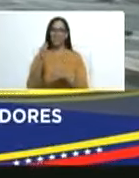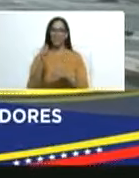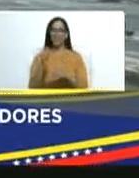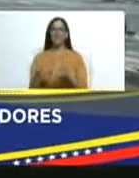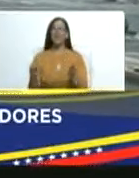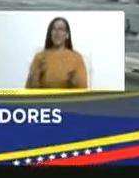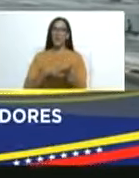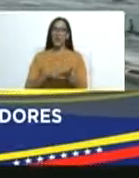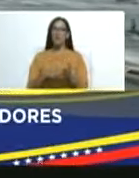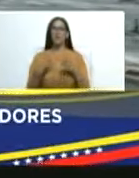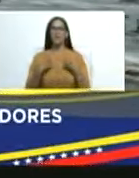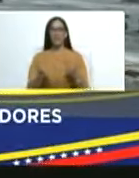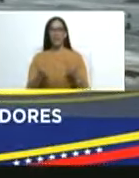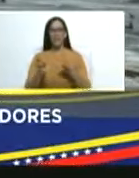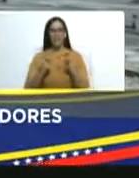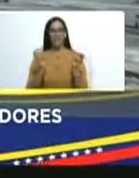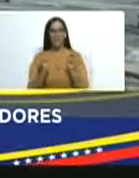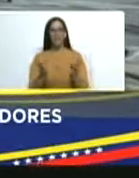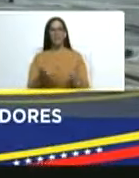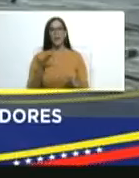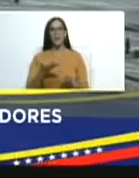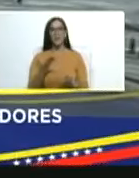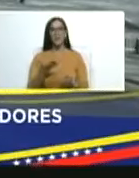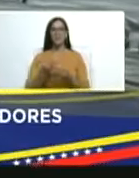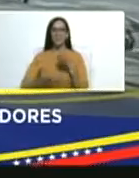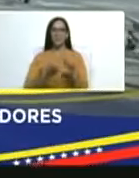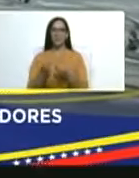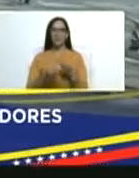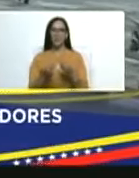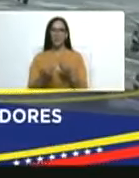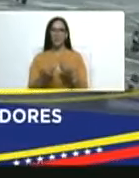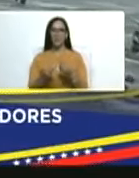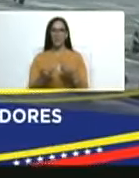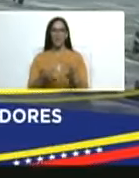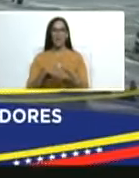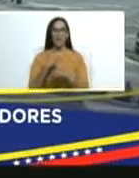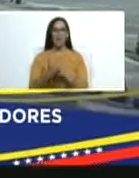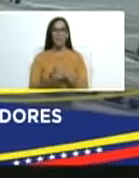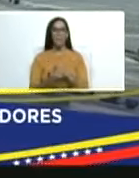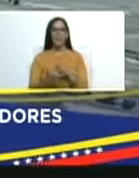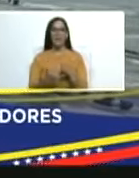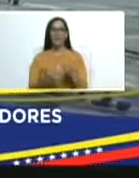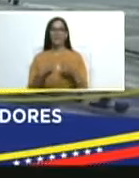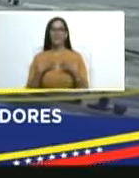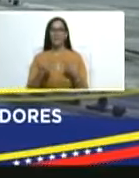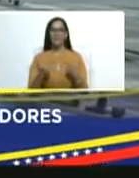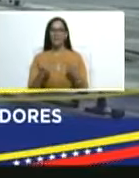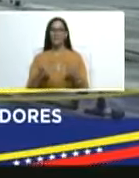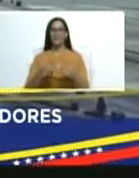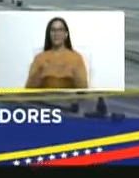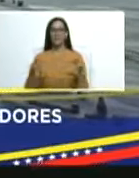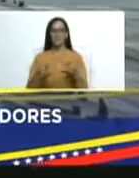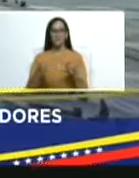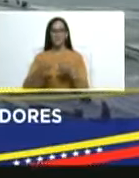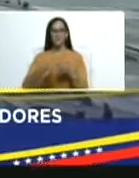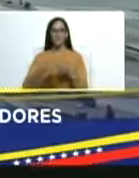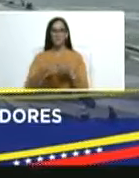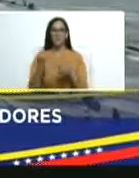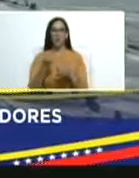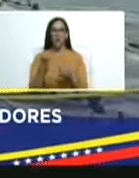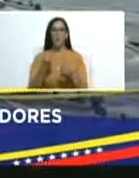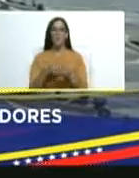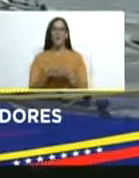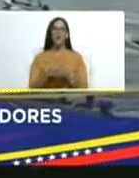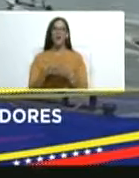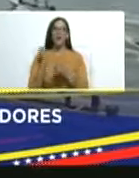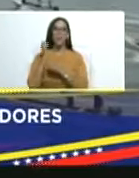a retomar el tema de la importancia de lo que fue el plan de rescate del lago de Maracaibo y cómo el pescador y la